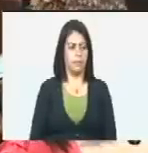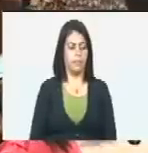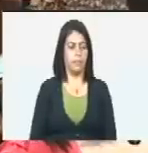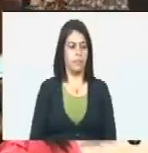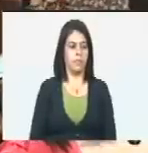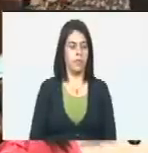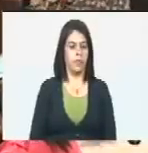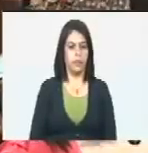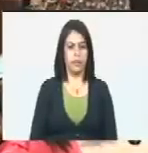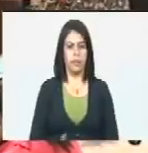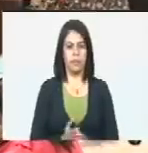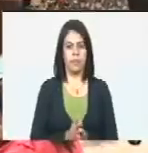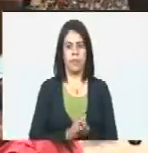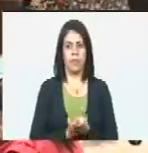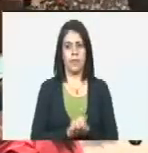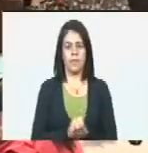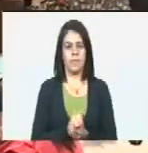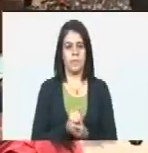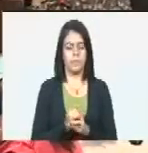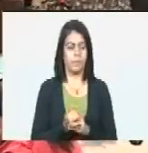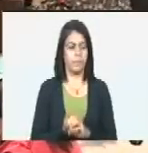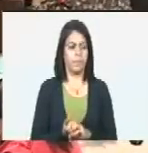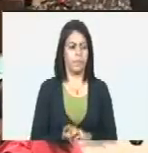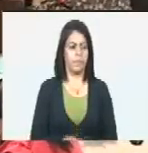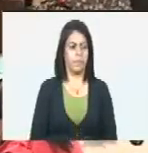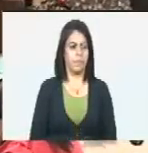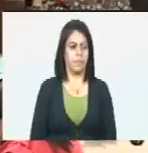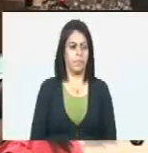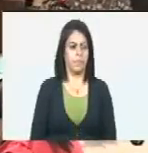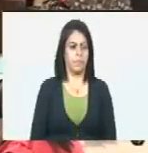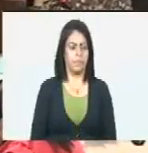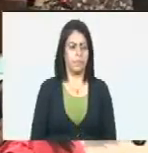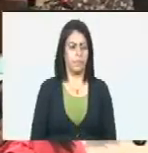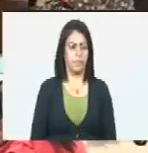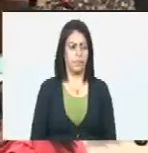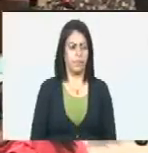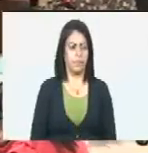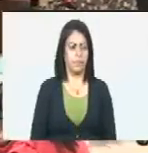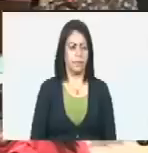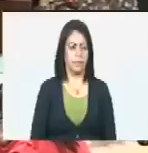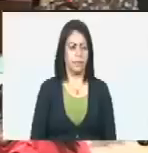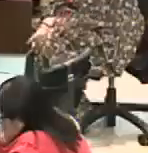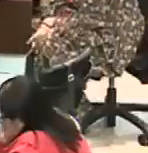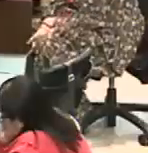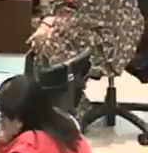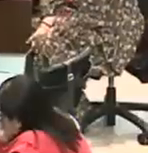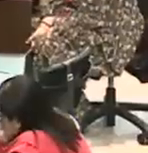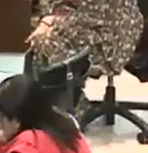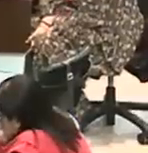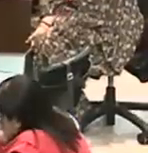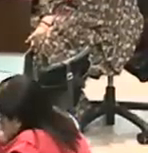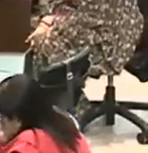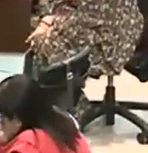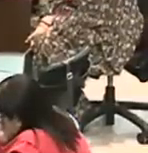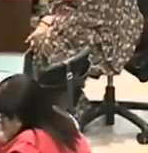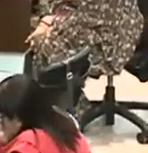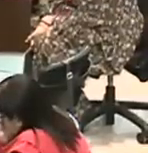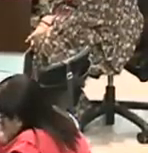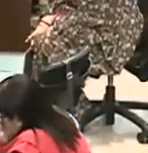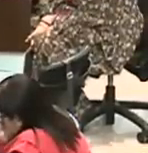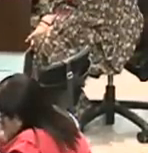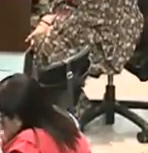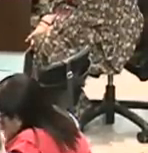son, más que de gobierno. El elemento revulsivo se produce hace